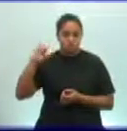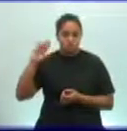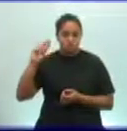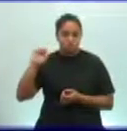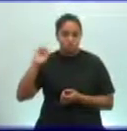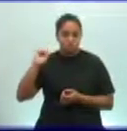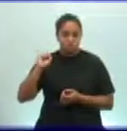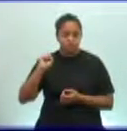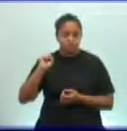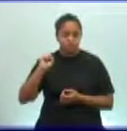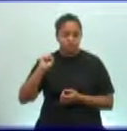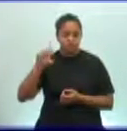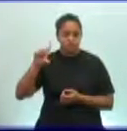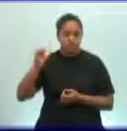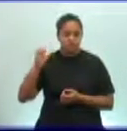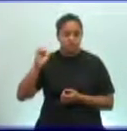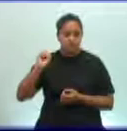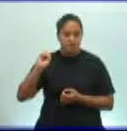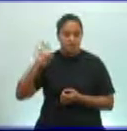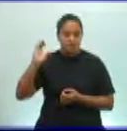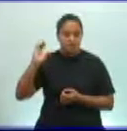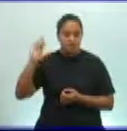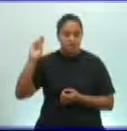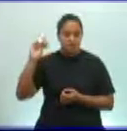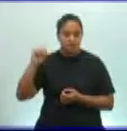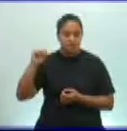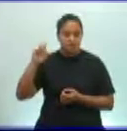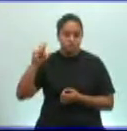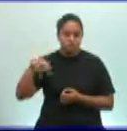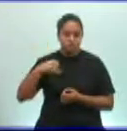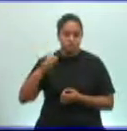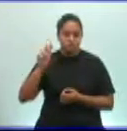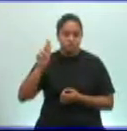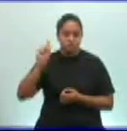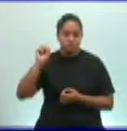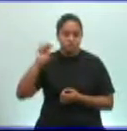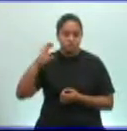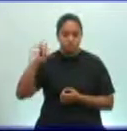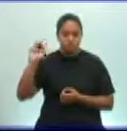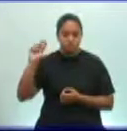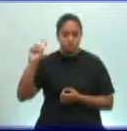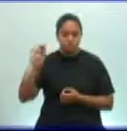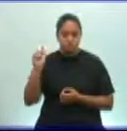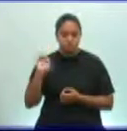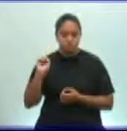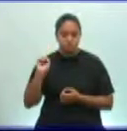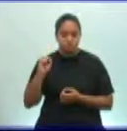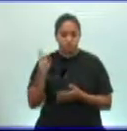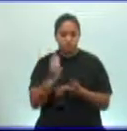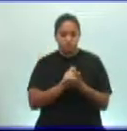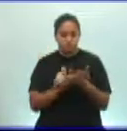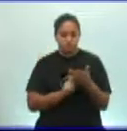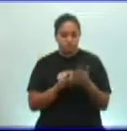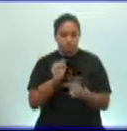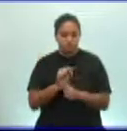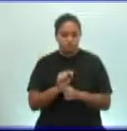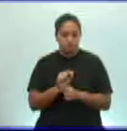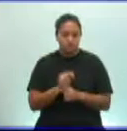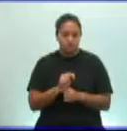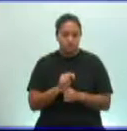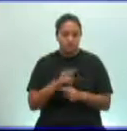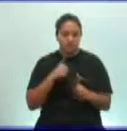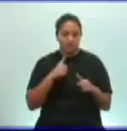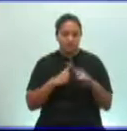clases de palabras que aprenderemos en el encuentro de hoy. Tomemos nota del asunto de